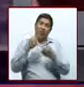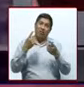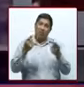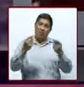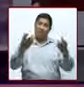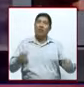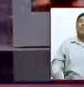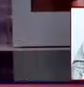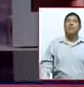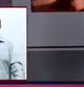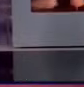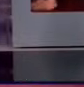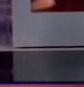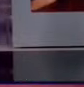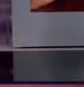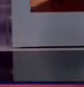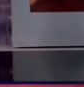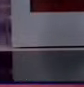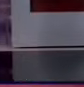momento.